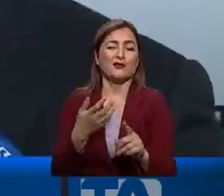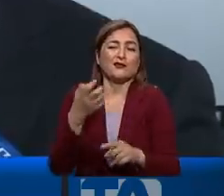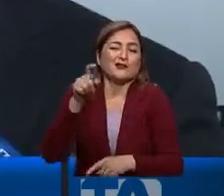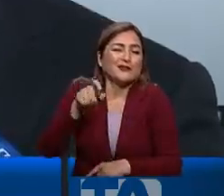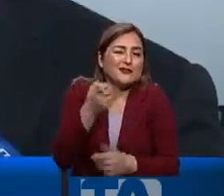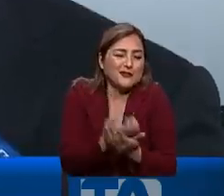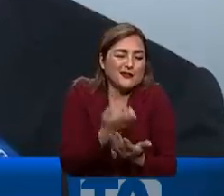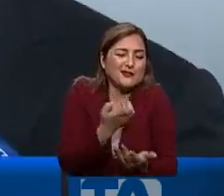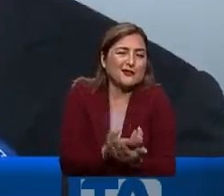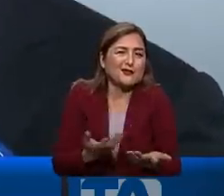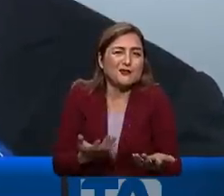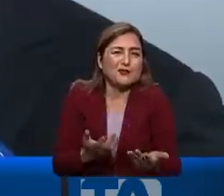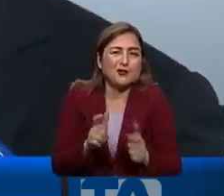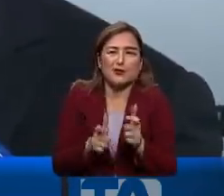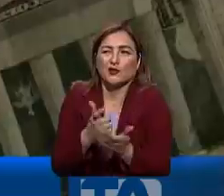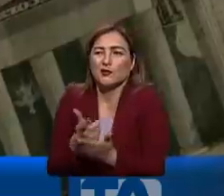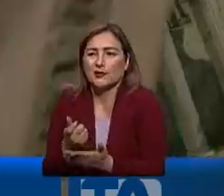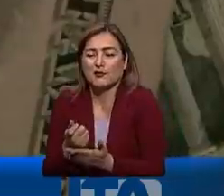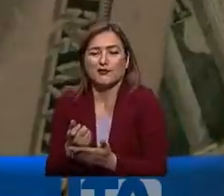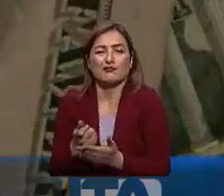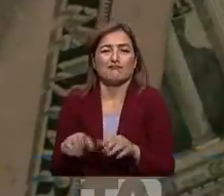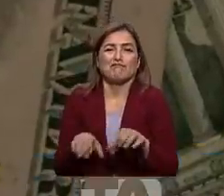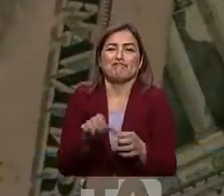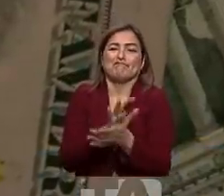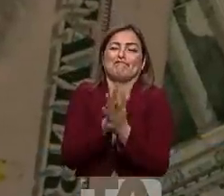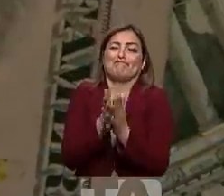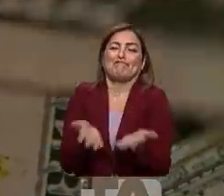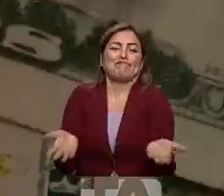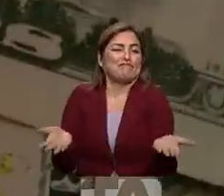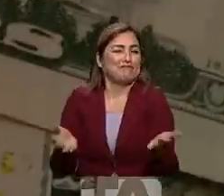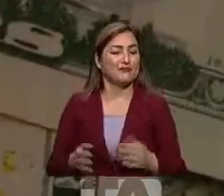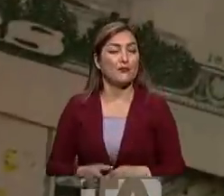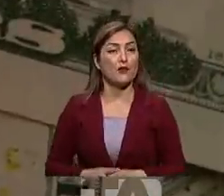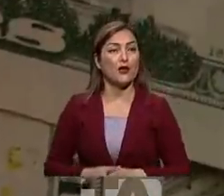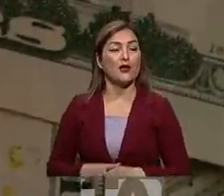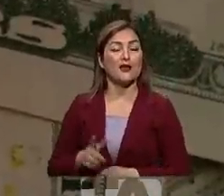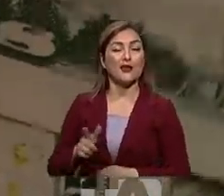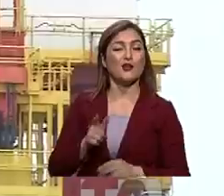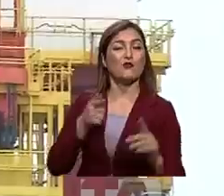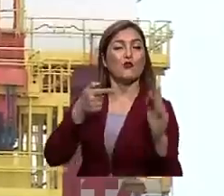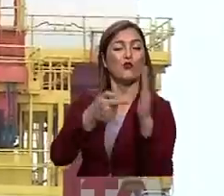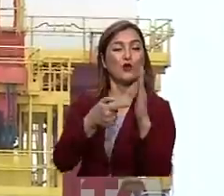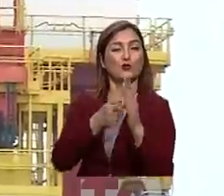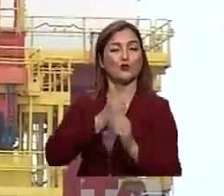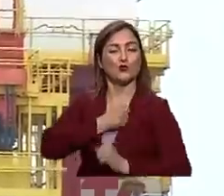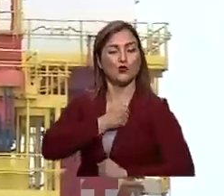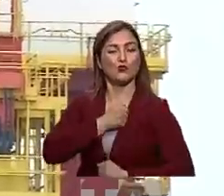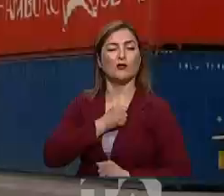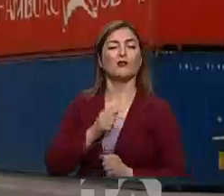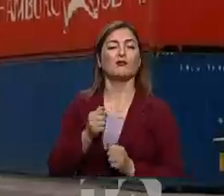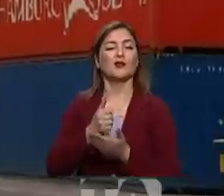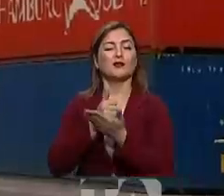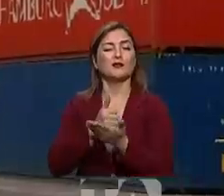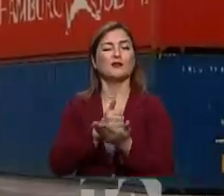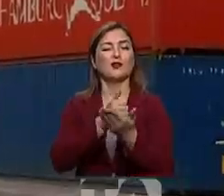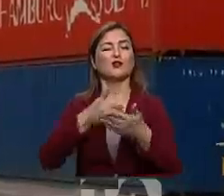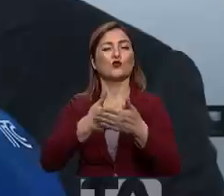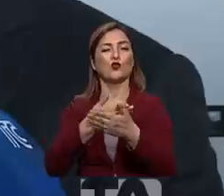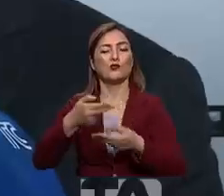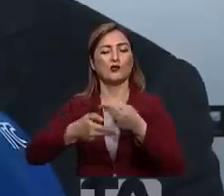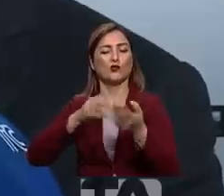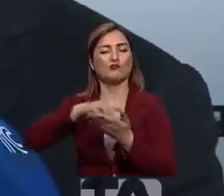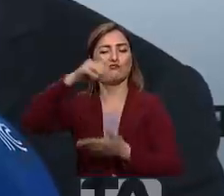reactivación económica. Si no hay consumo, no hay reactivación. Lo mismo pasa por el impuesto al patrimonio y también los beneficios para los nuevos